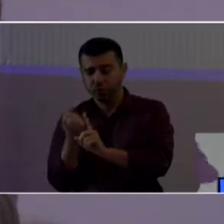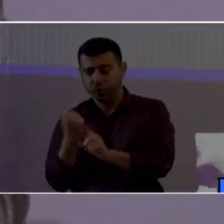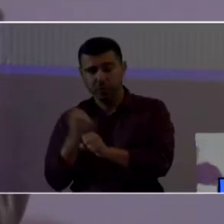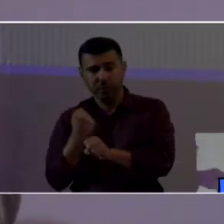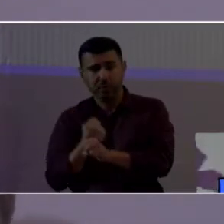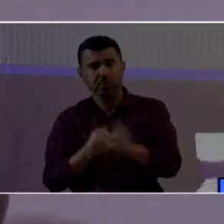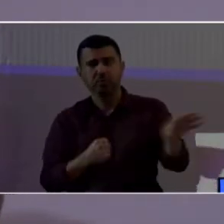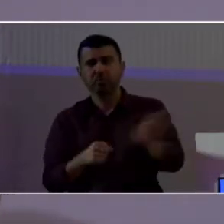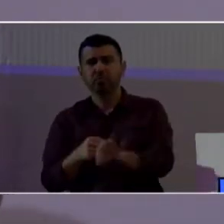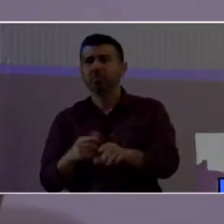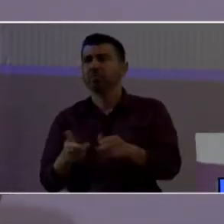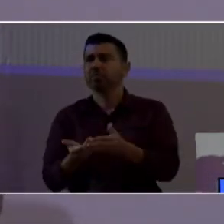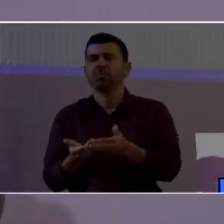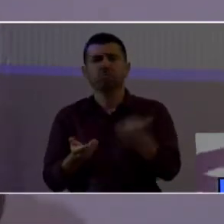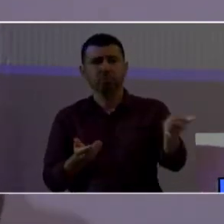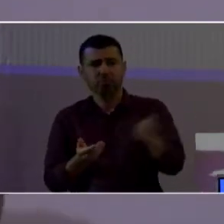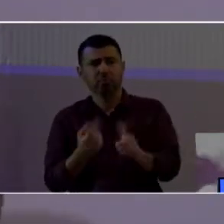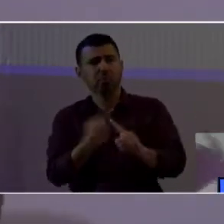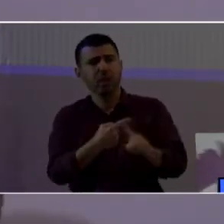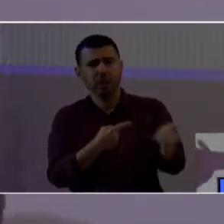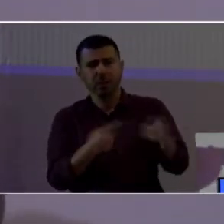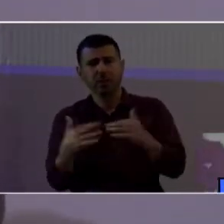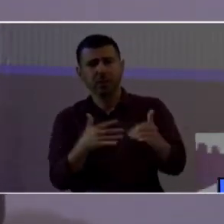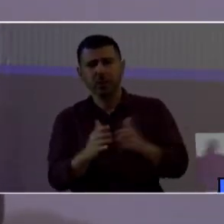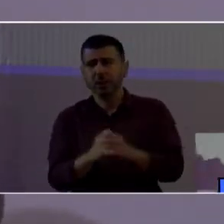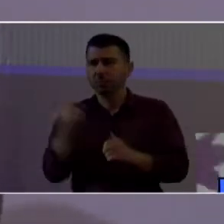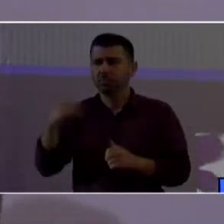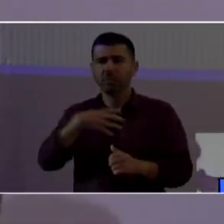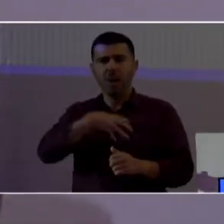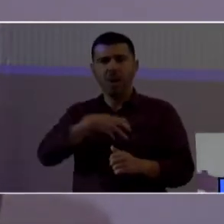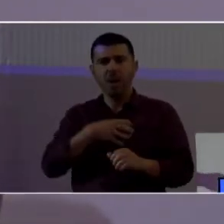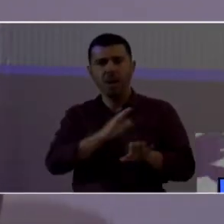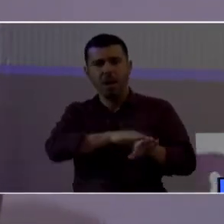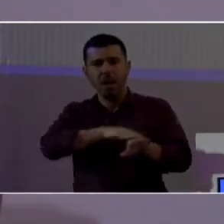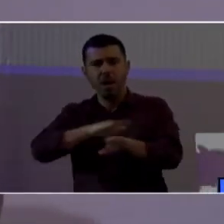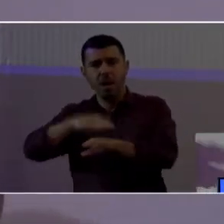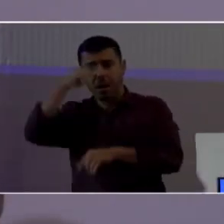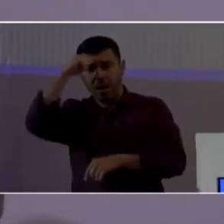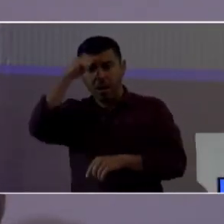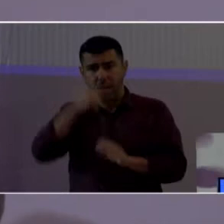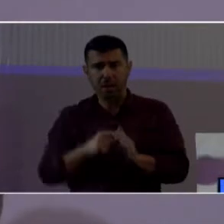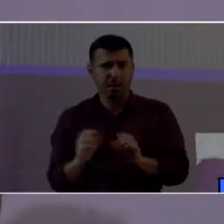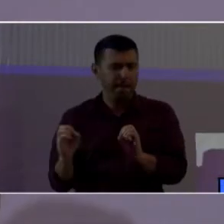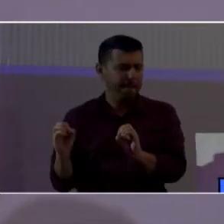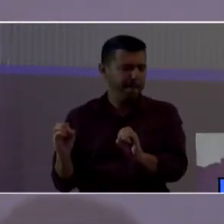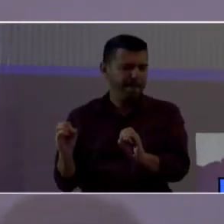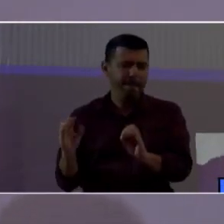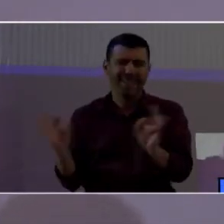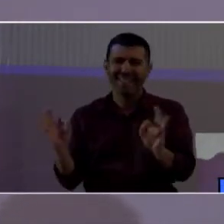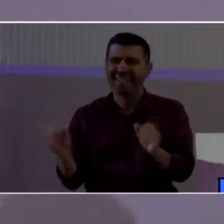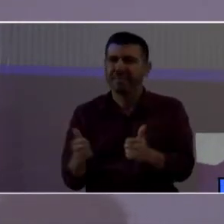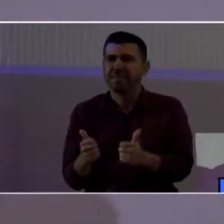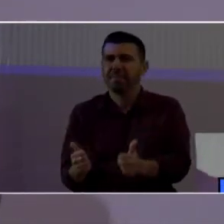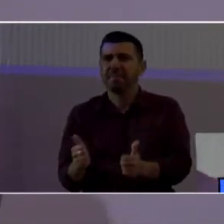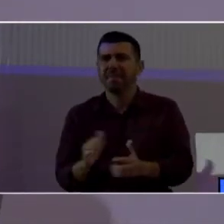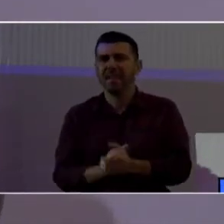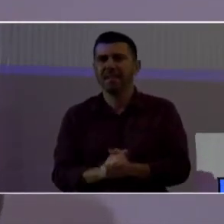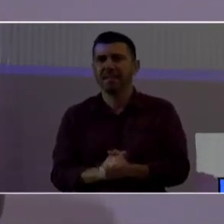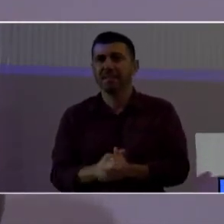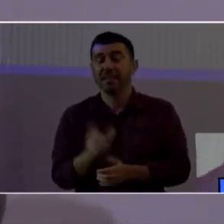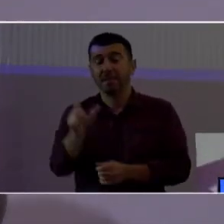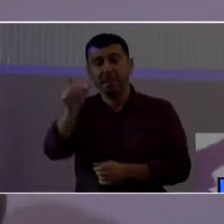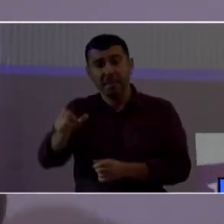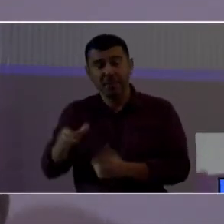los empleadores. Porque esta gente, cuando va al sector privado, agradece una oportunidad.